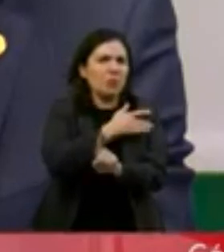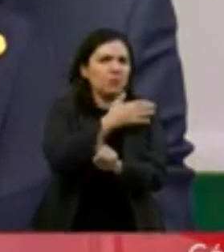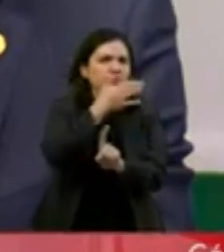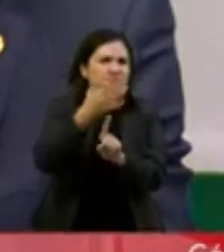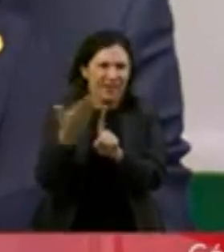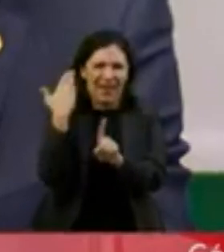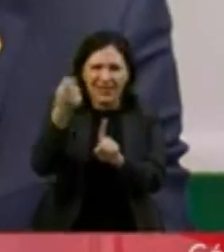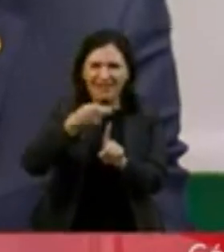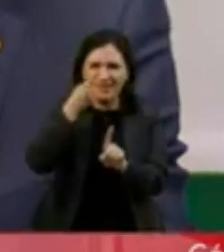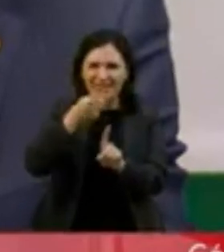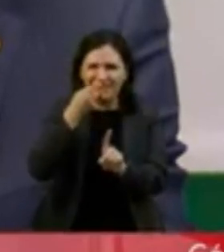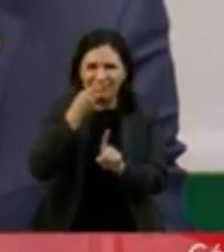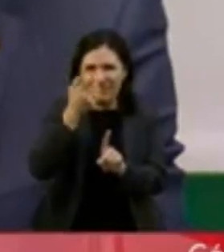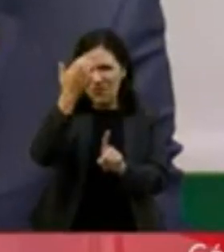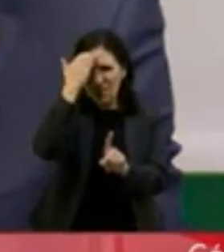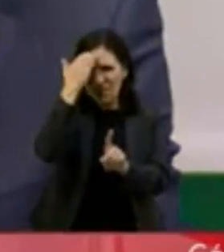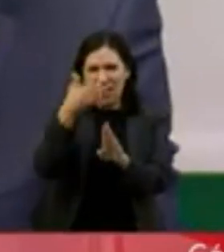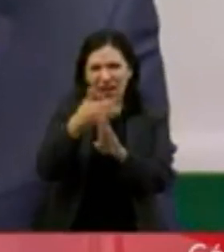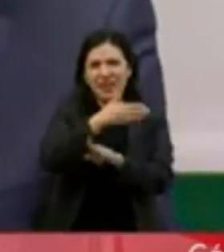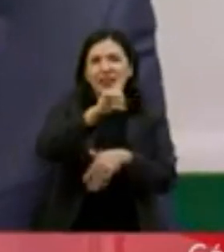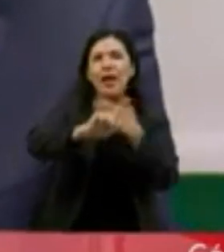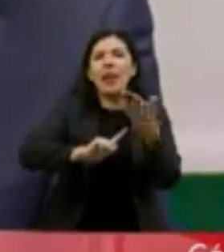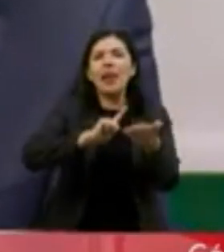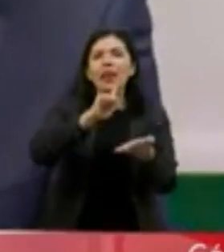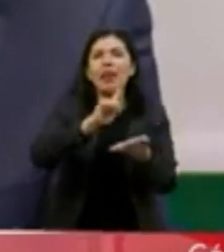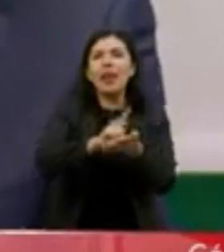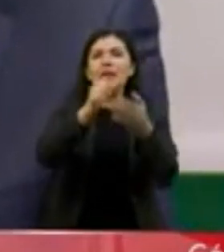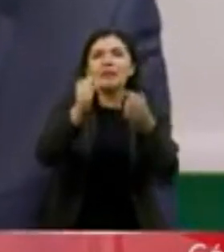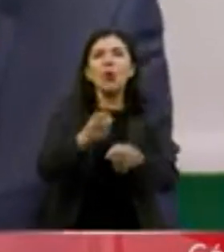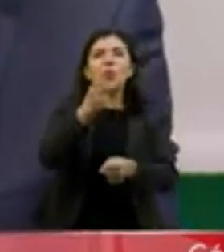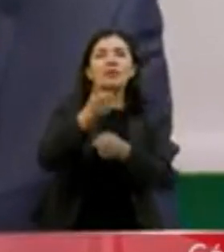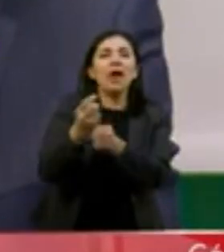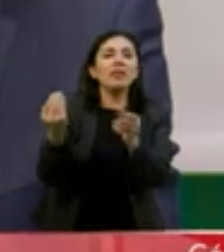ese que conocimos como ley de